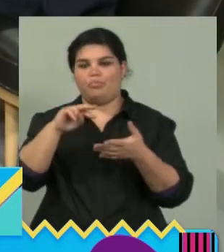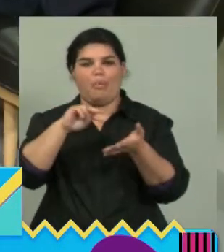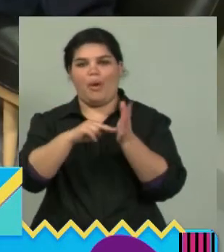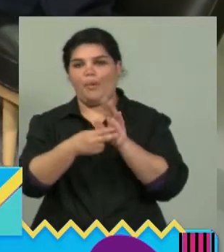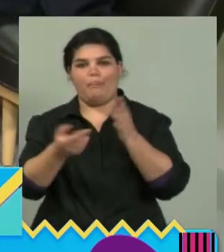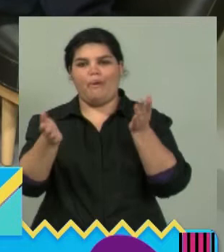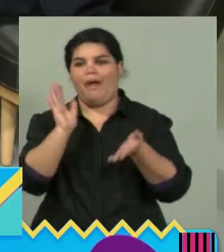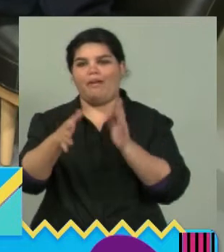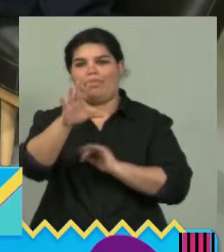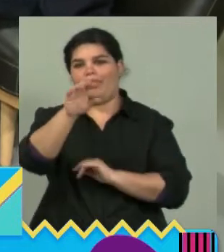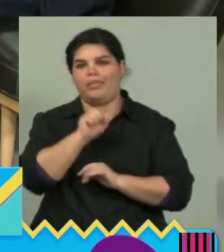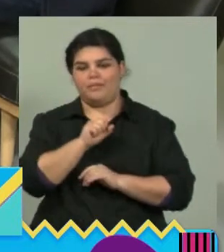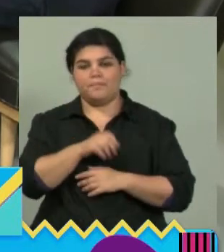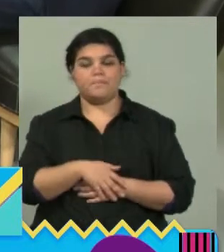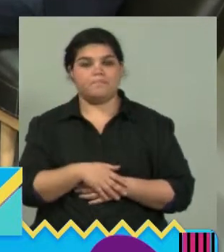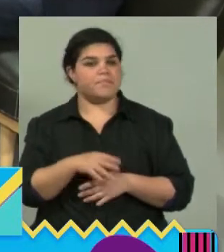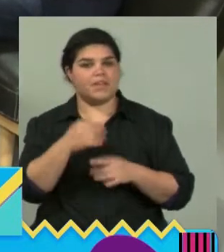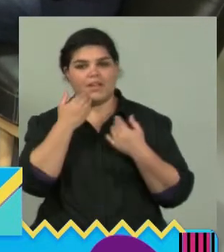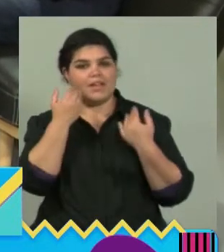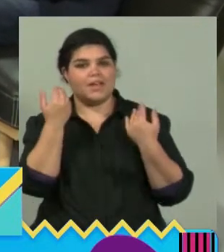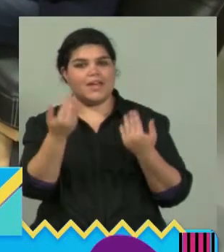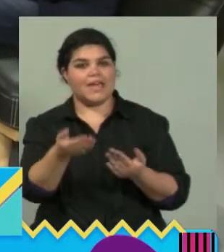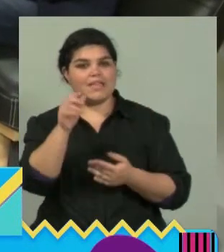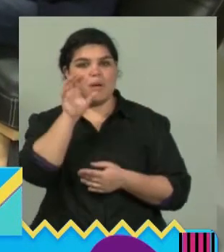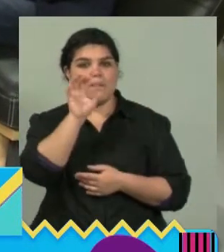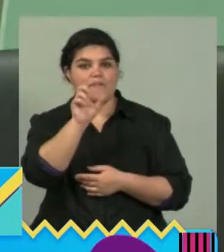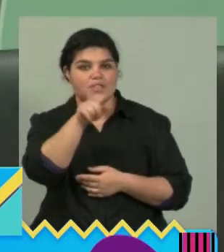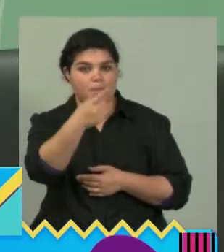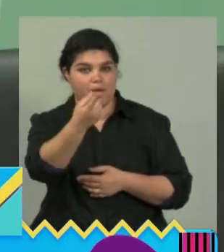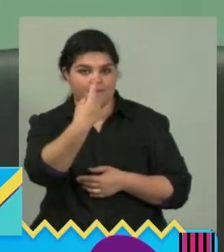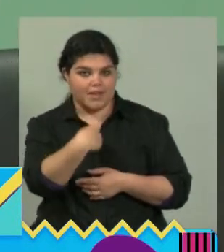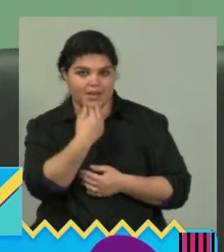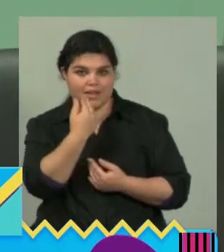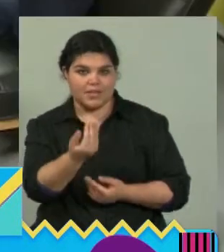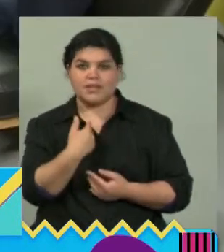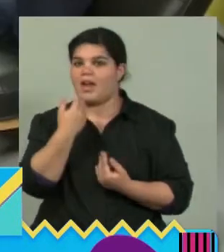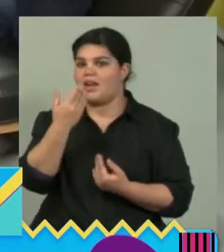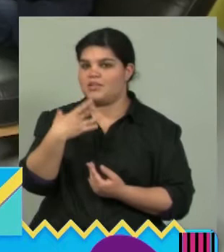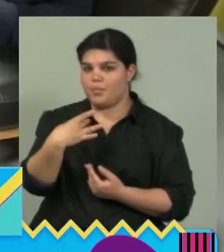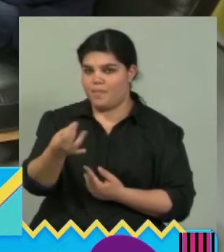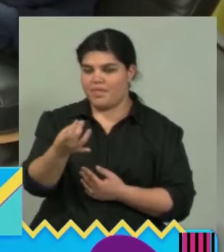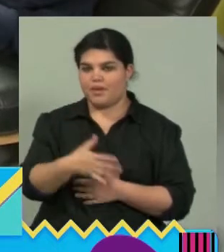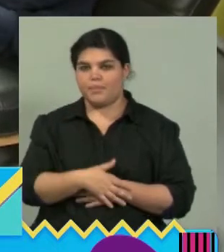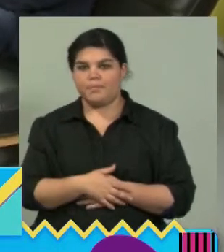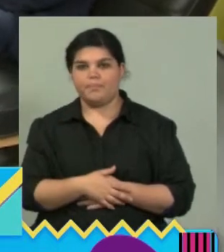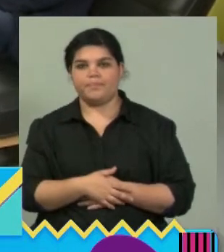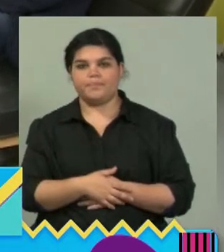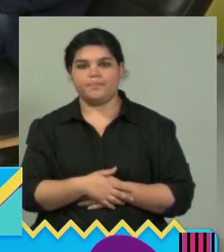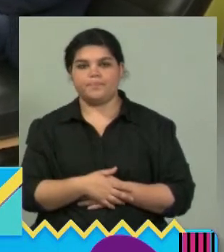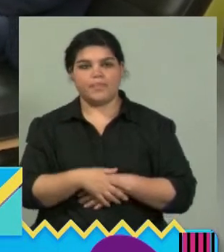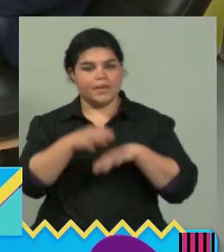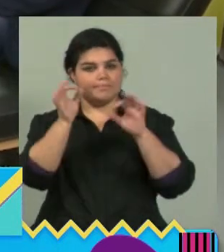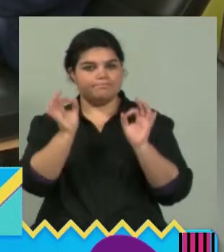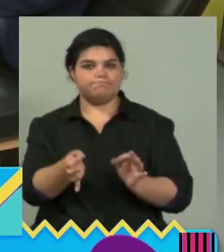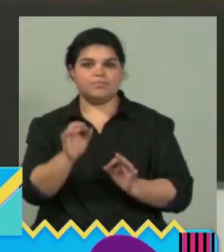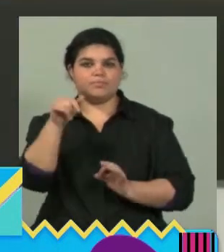está bien, te agradecemos muchísimo que hayas venido desde tu provincia. Muy agradecido por invitarme. Bueno, vamos a